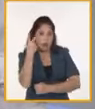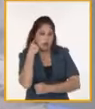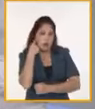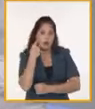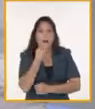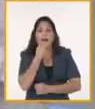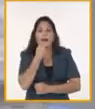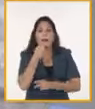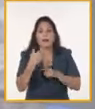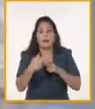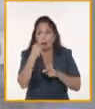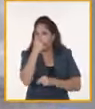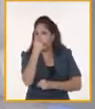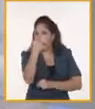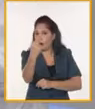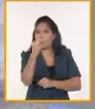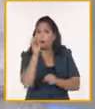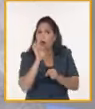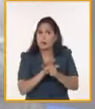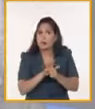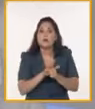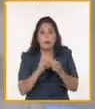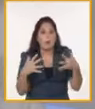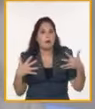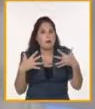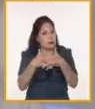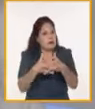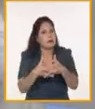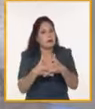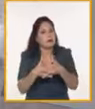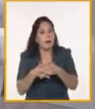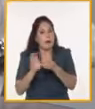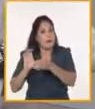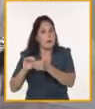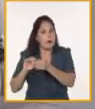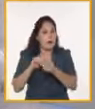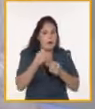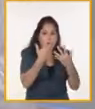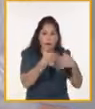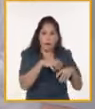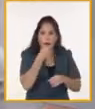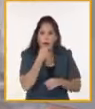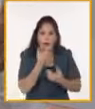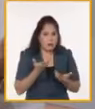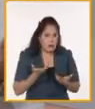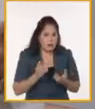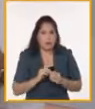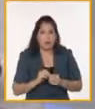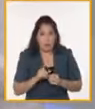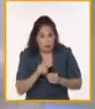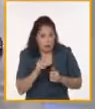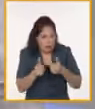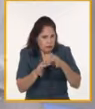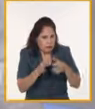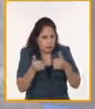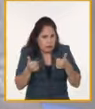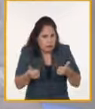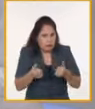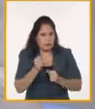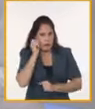galleticas Pinocho se echó a andar con un encadenamiento entre formas de gestión Estatal y la empresa Estatal y funcionó